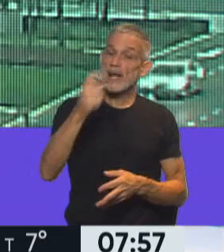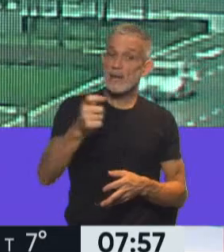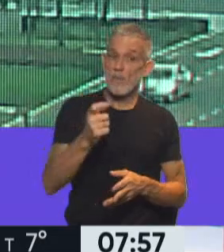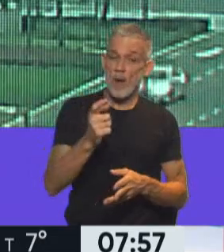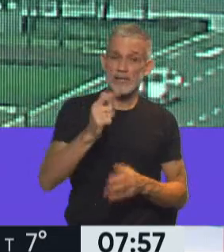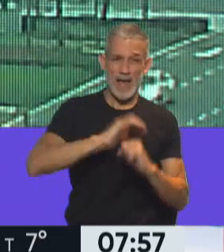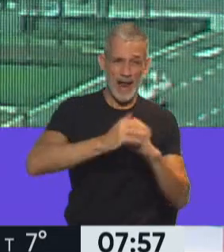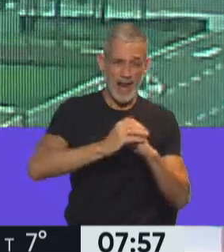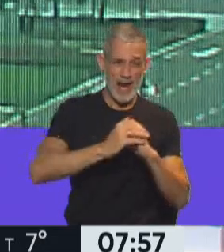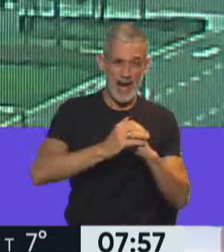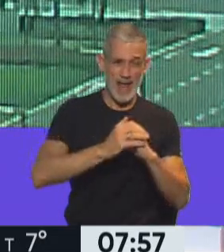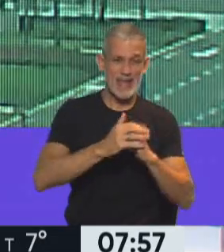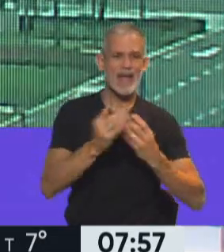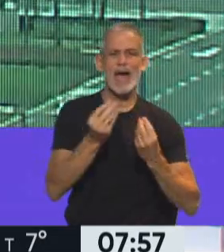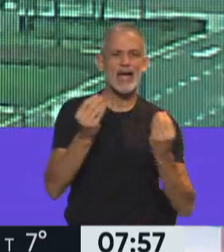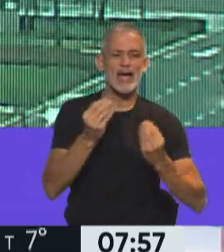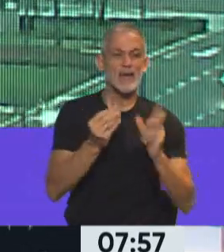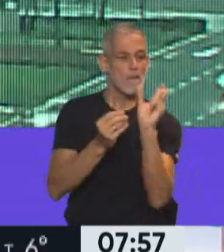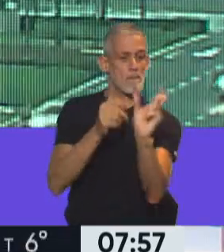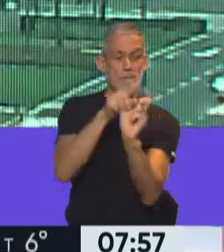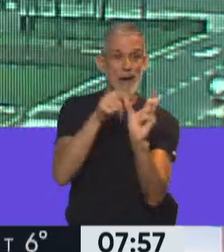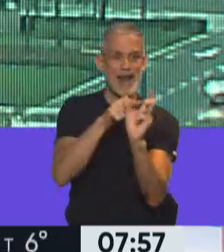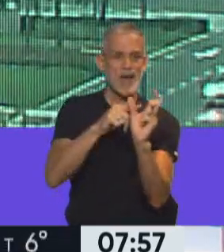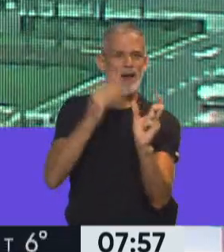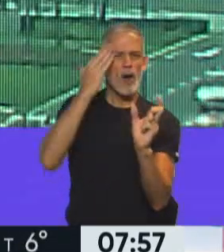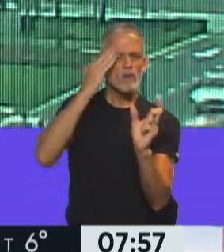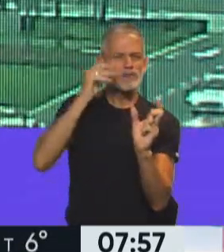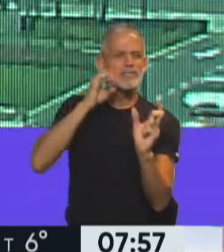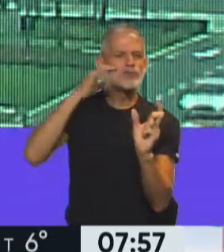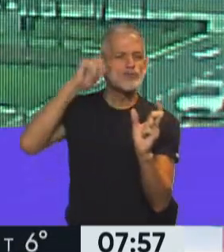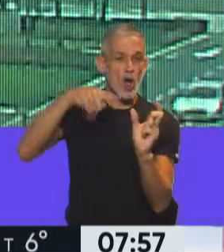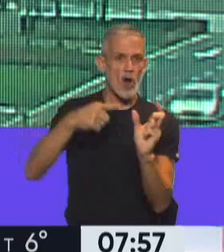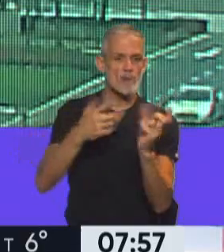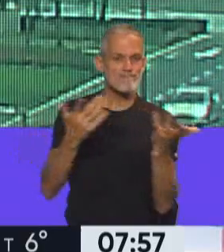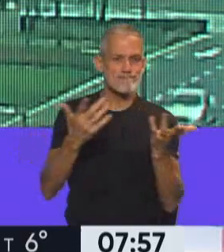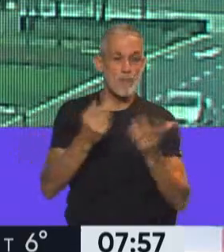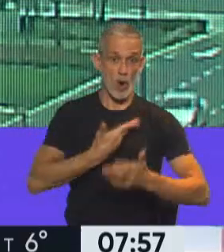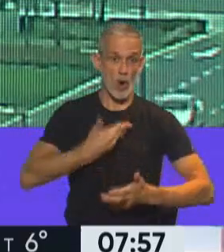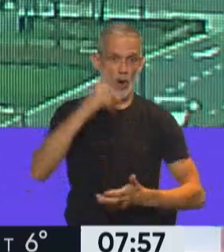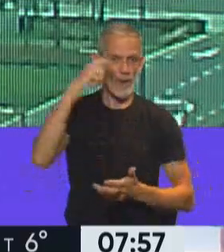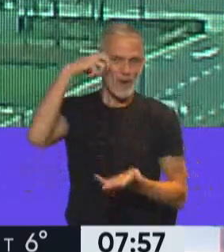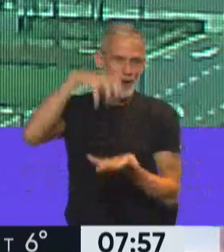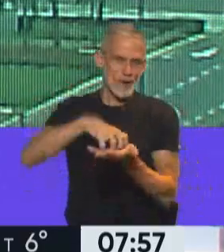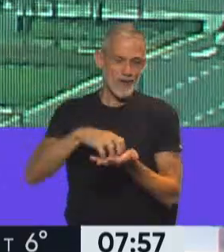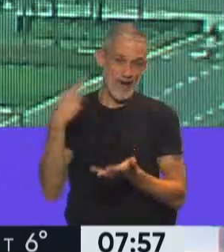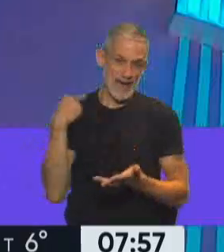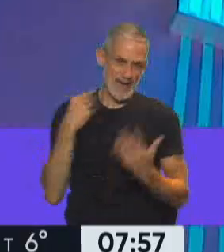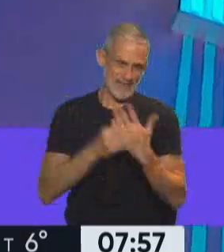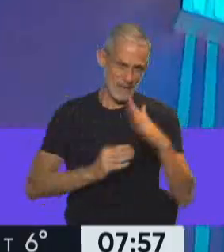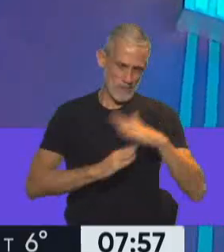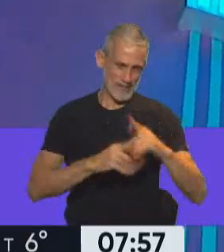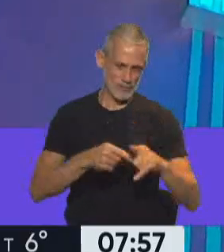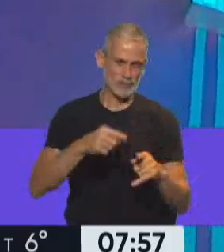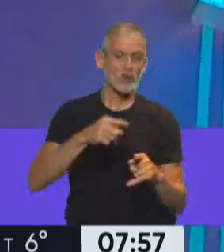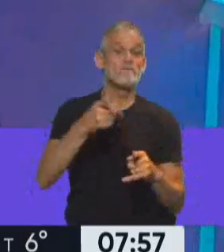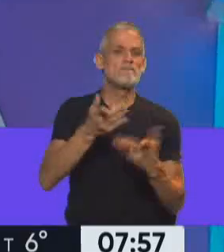de Rodríguez Larreta, usando justamente la misma palabra obsesión, algo que ocurrió finalmente, porque el gobierno fue al Congreso, lo hizo a través del jefe de gabinete. Exacto. Varias